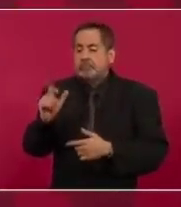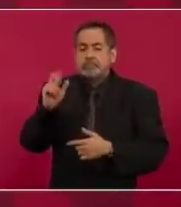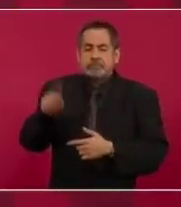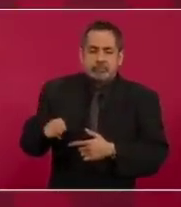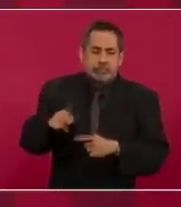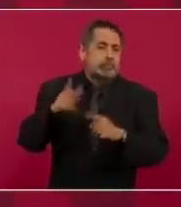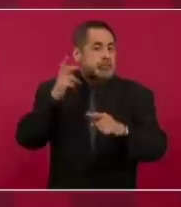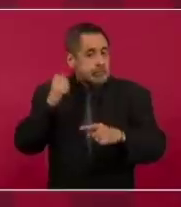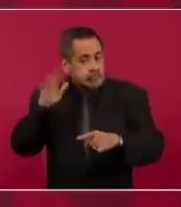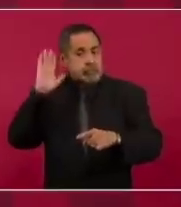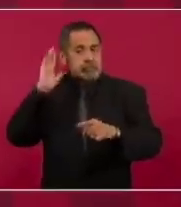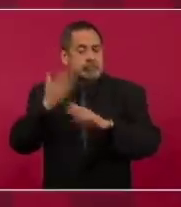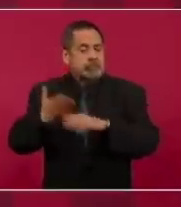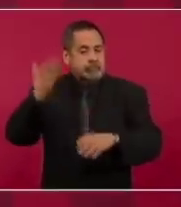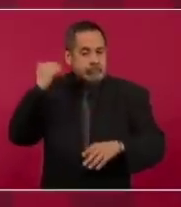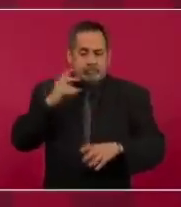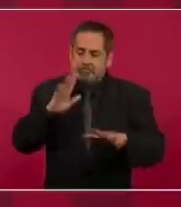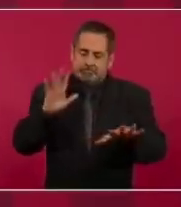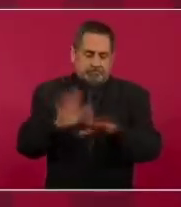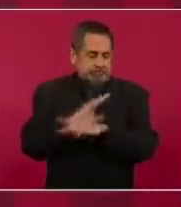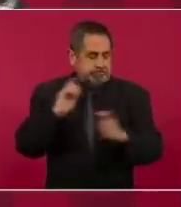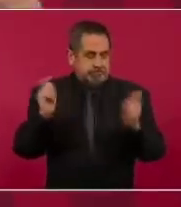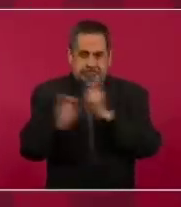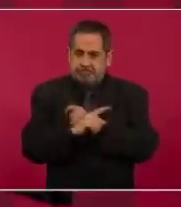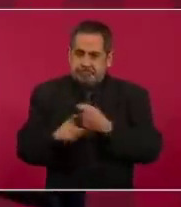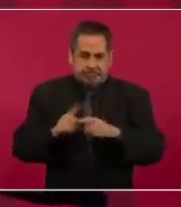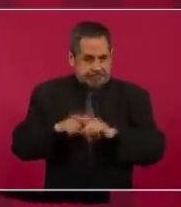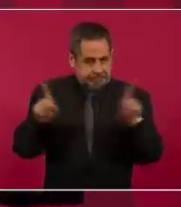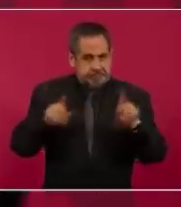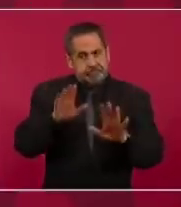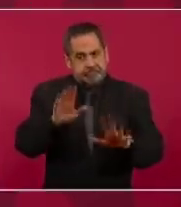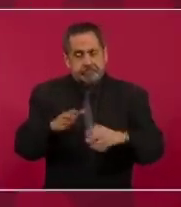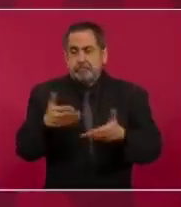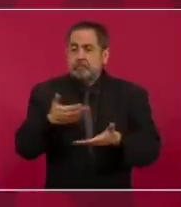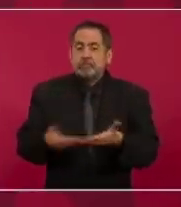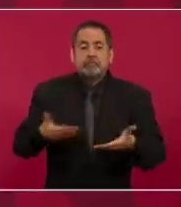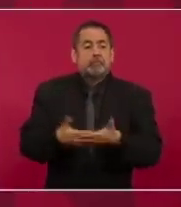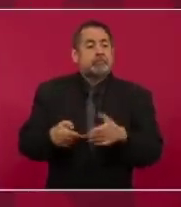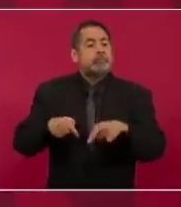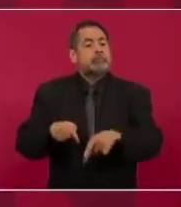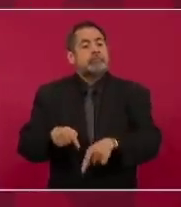eso era antes, eso ya cambió completamente, ahora son